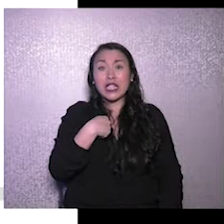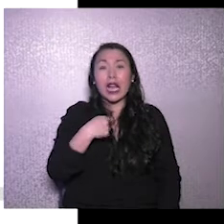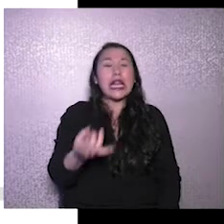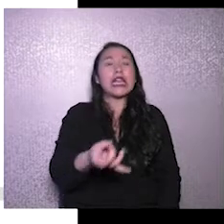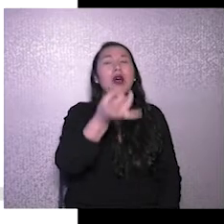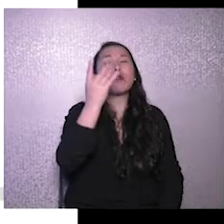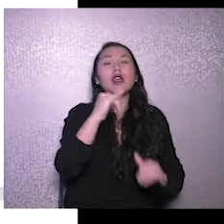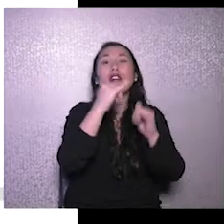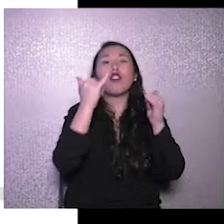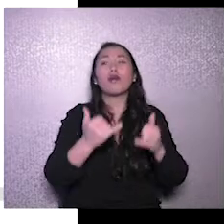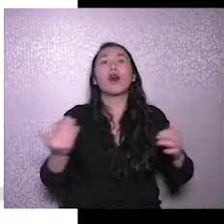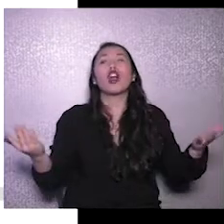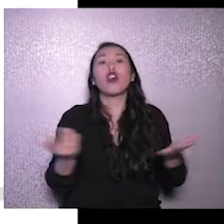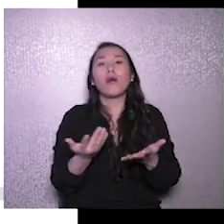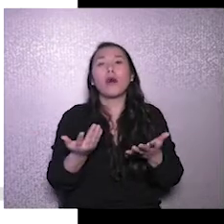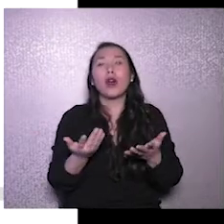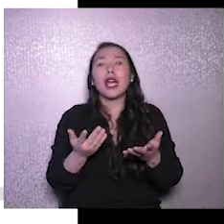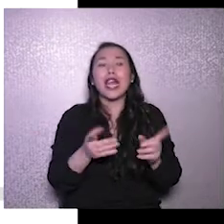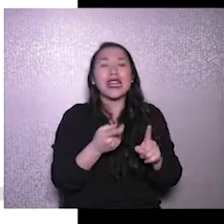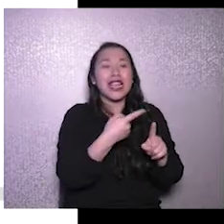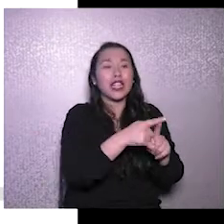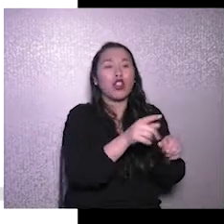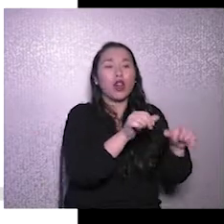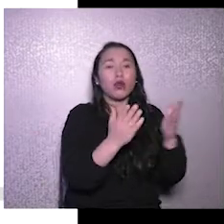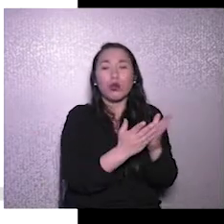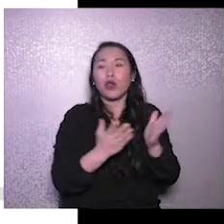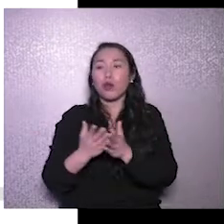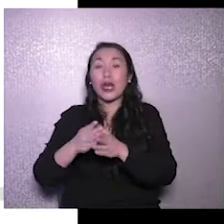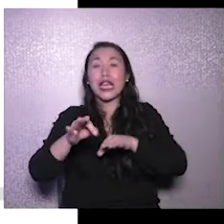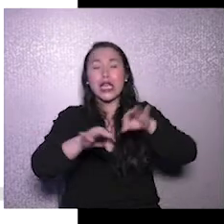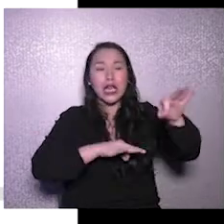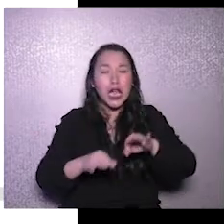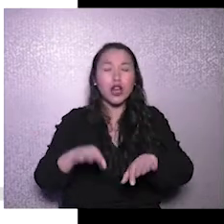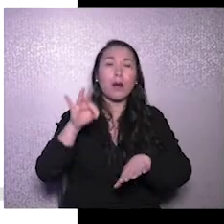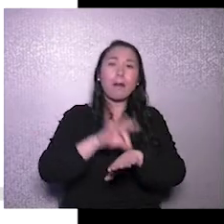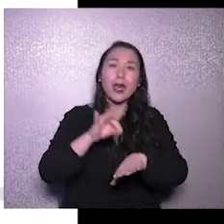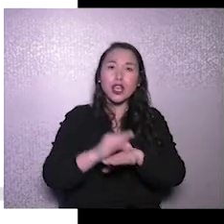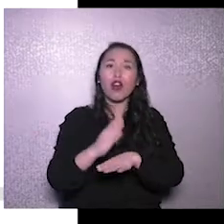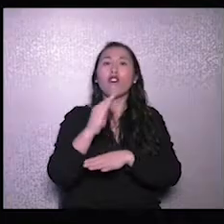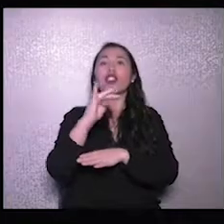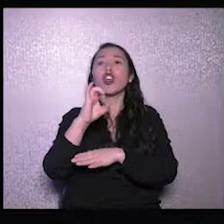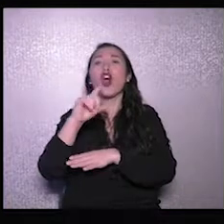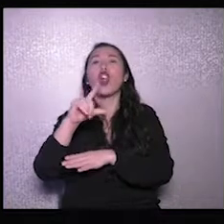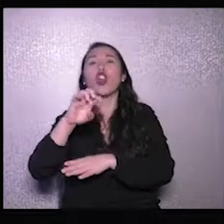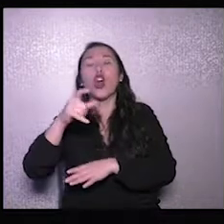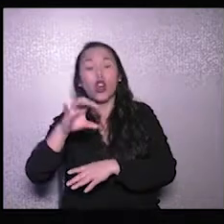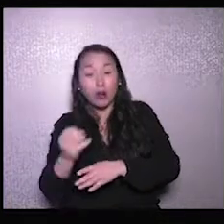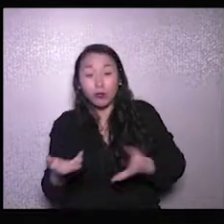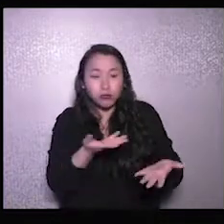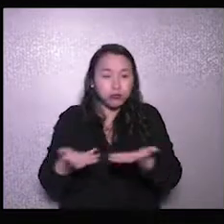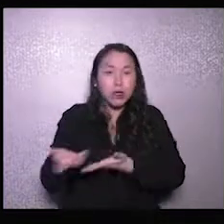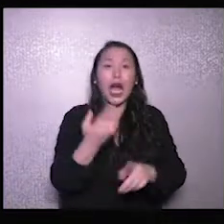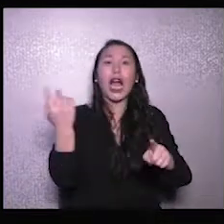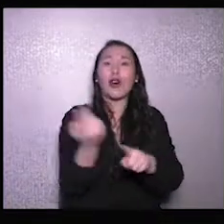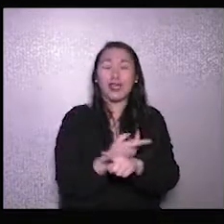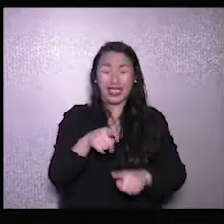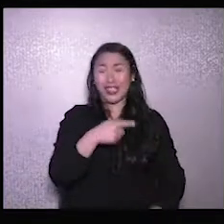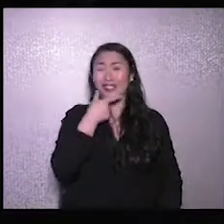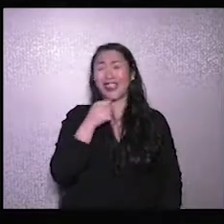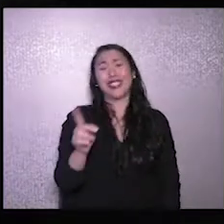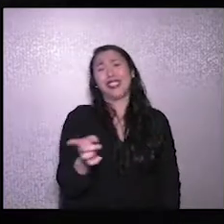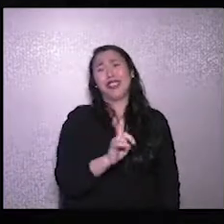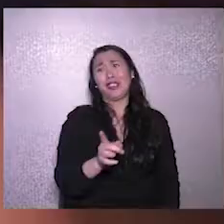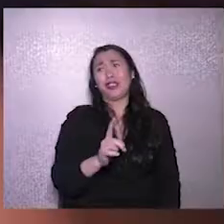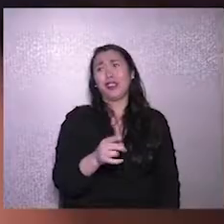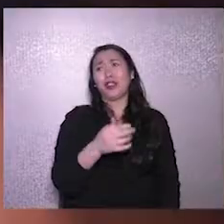manera de hacer esto es la interdisciplina. Es poner ingenieros, médicos, biólogos a conversar. Y eso no es fácil. No es fácil porque es como